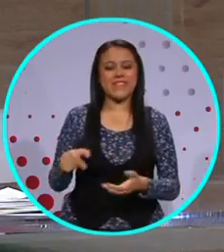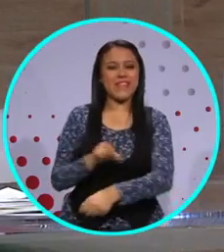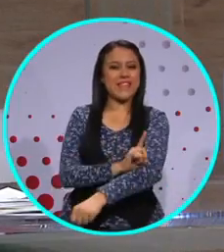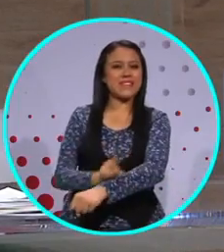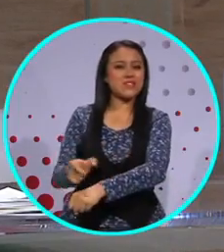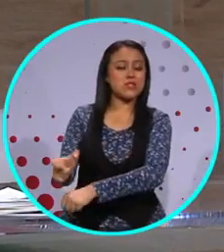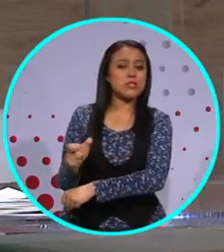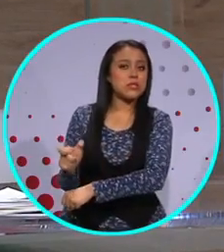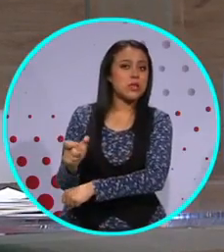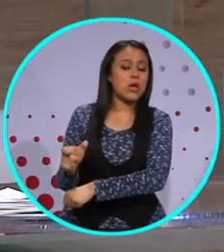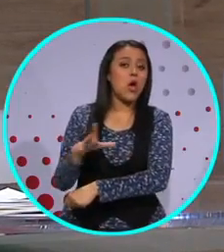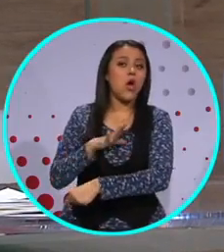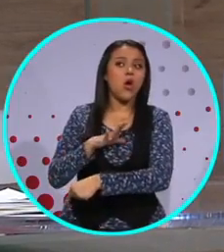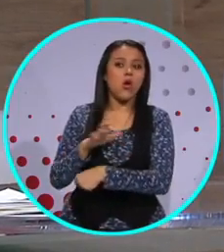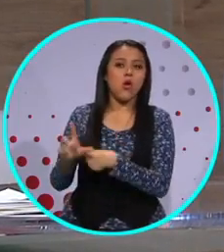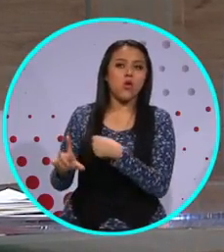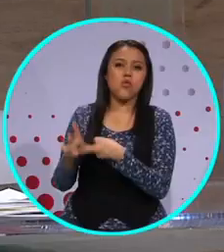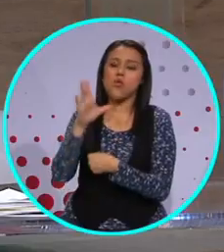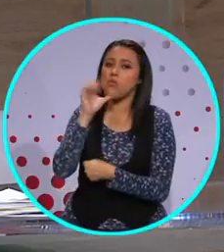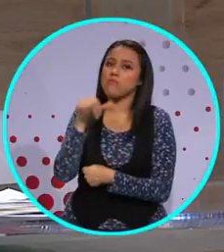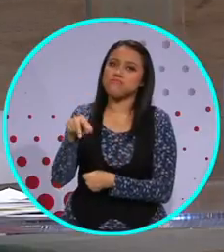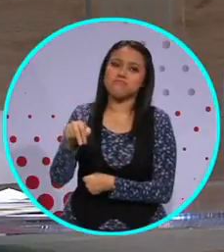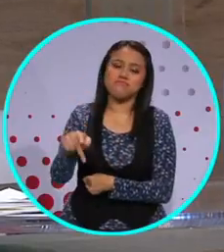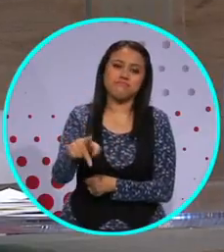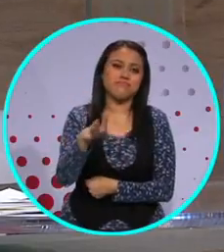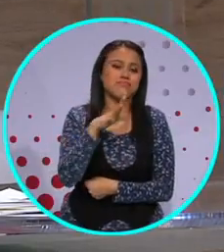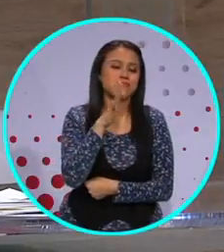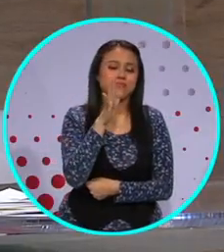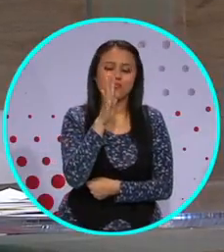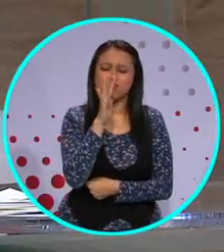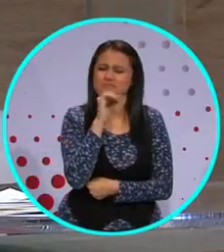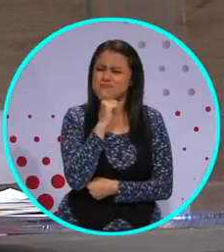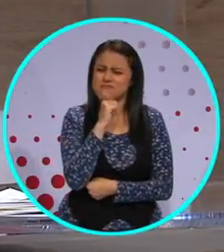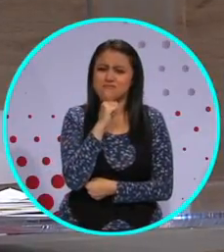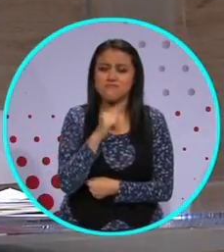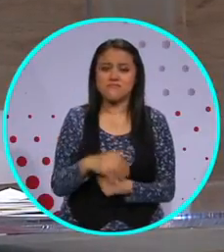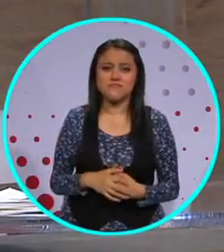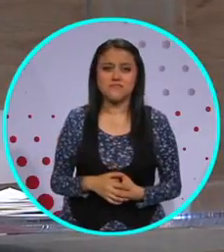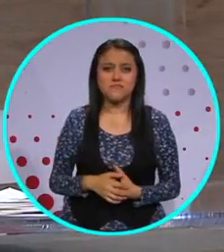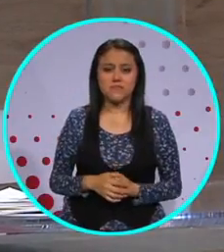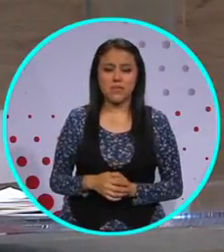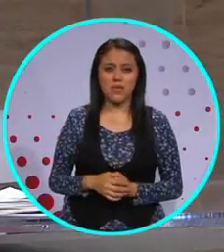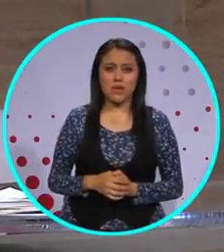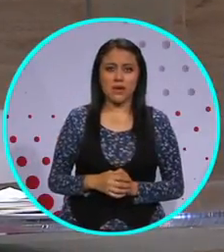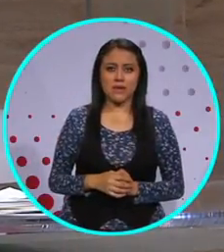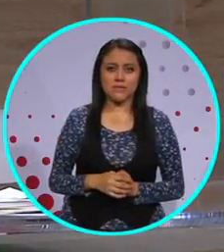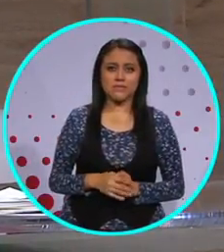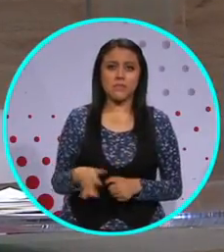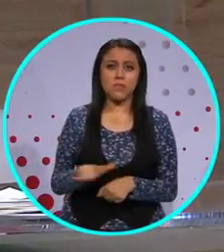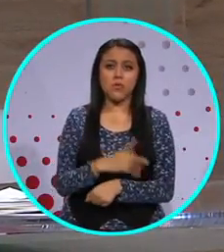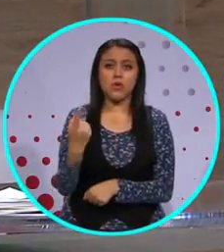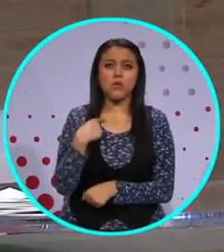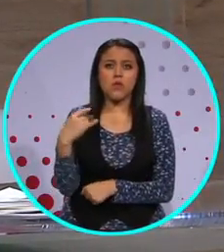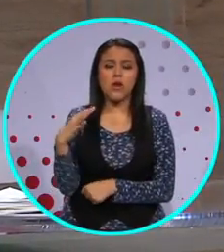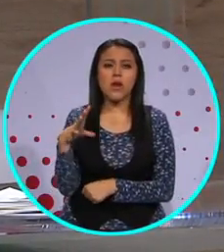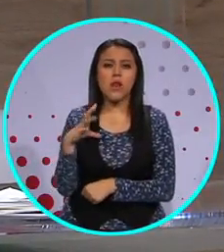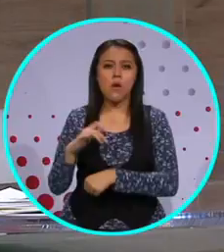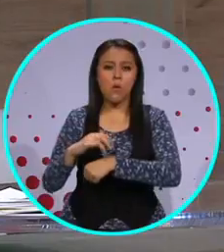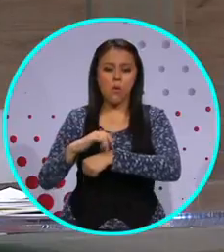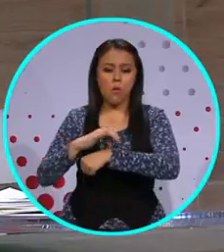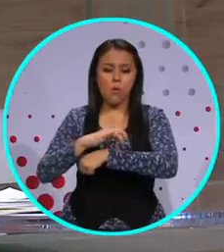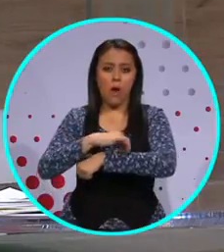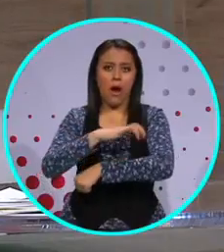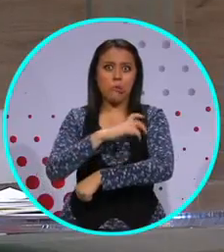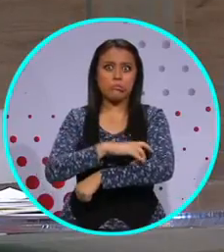las fuerzas para caminar perdió toda la fuerza para poder caminar por la picadura de una araña ojo